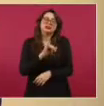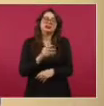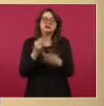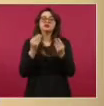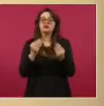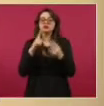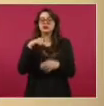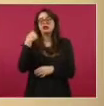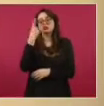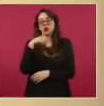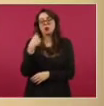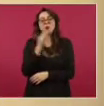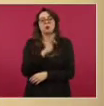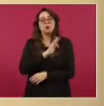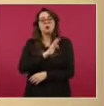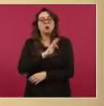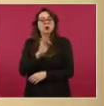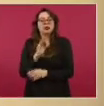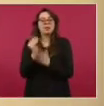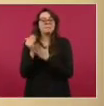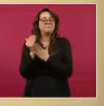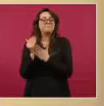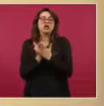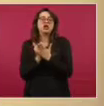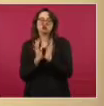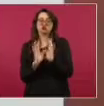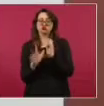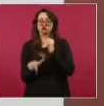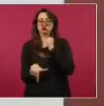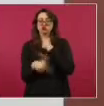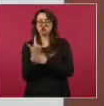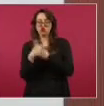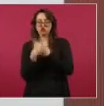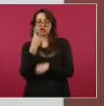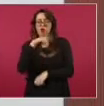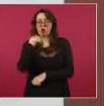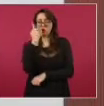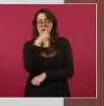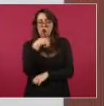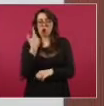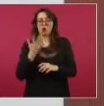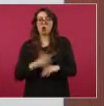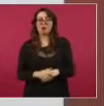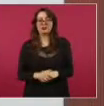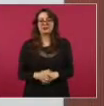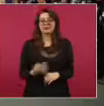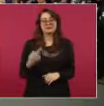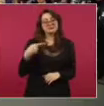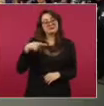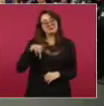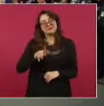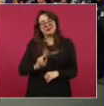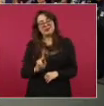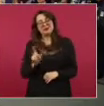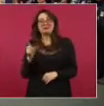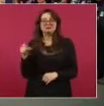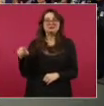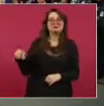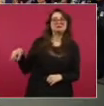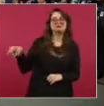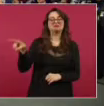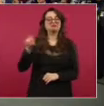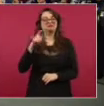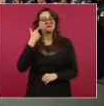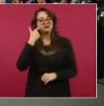sería conveniente reducirla a 12 horas, aunque veía difícil convencer a